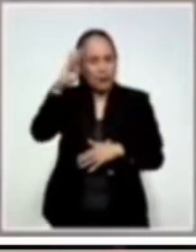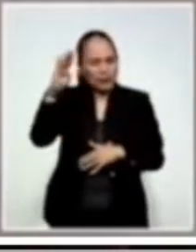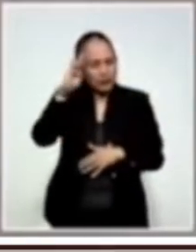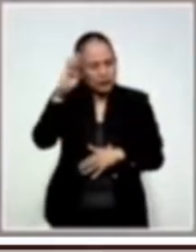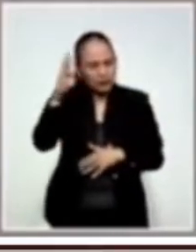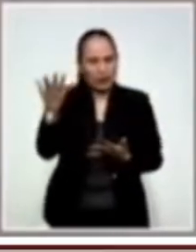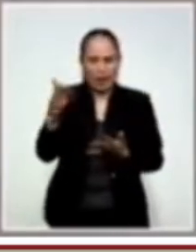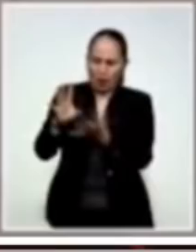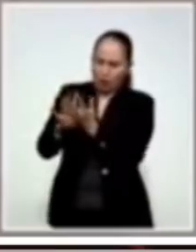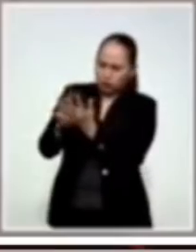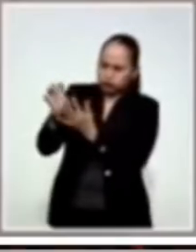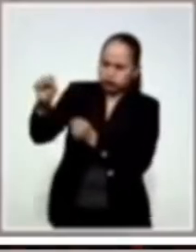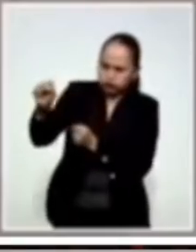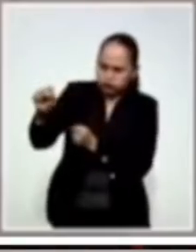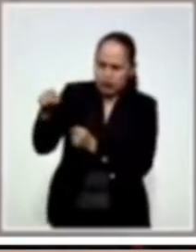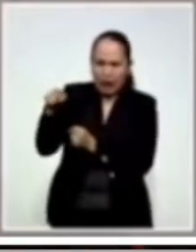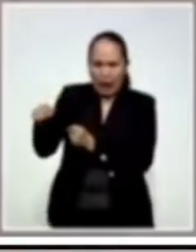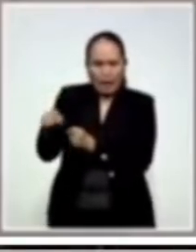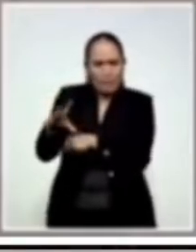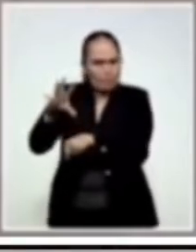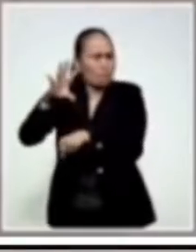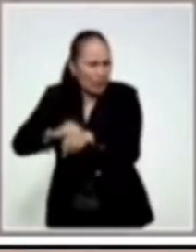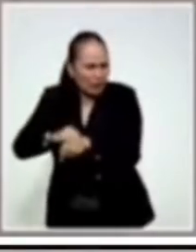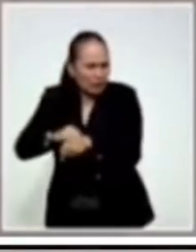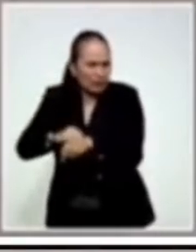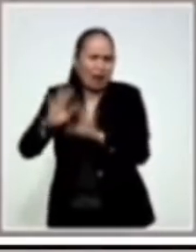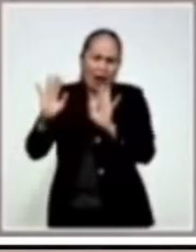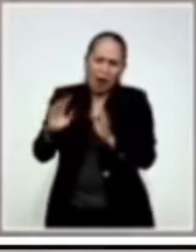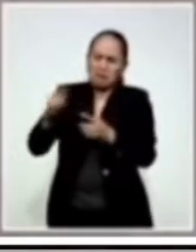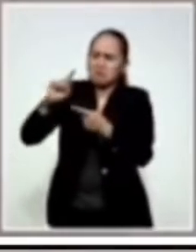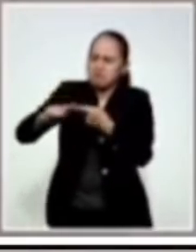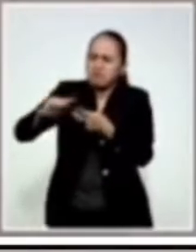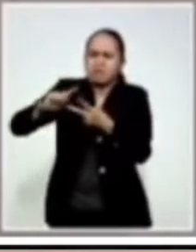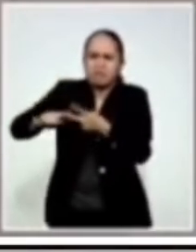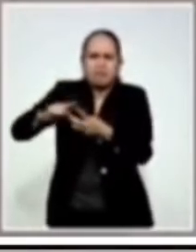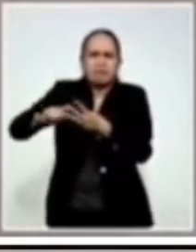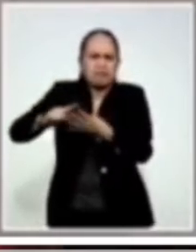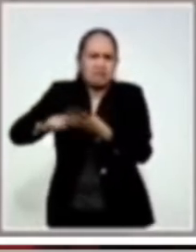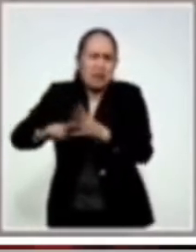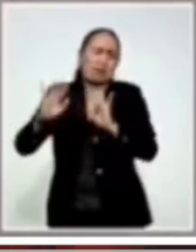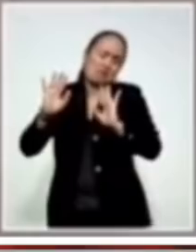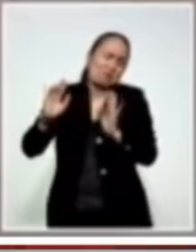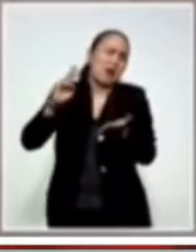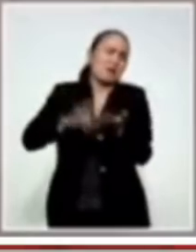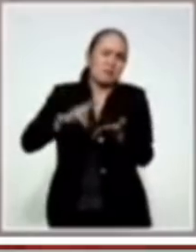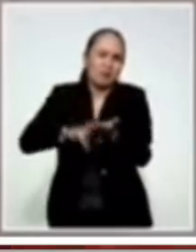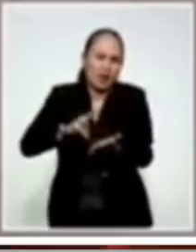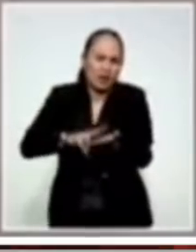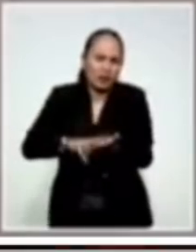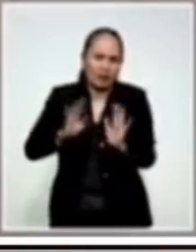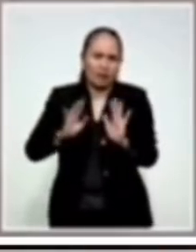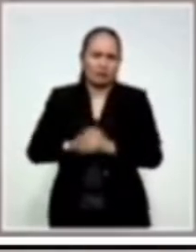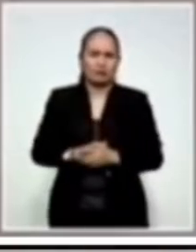el constituyente, la Constitución permite distintas posibilidades constitucionalmente válidas para entrar